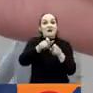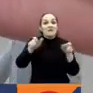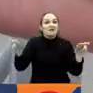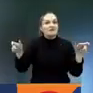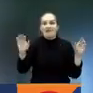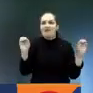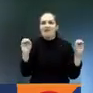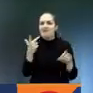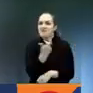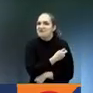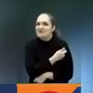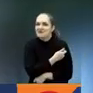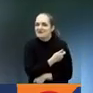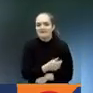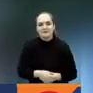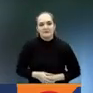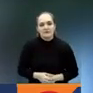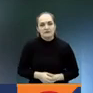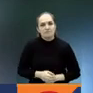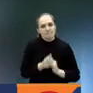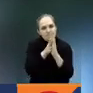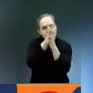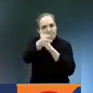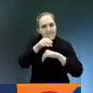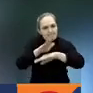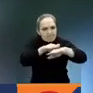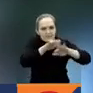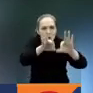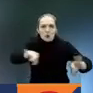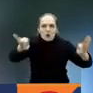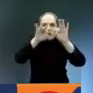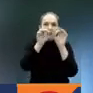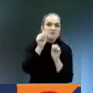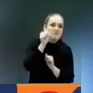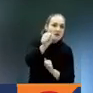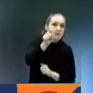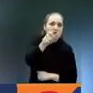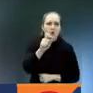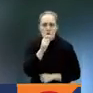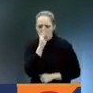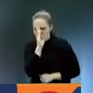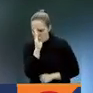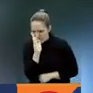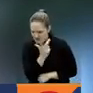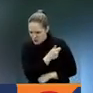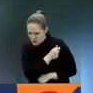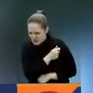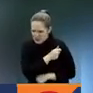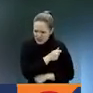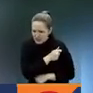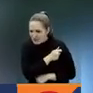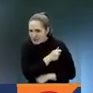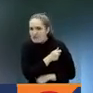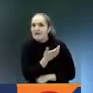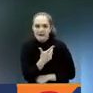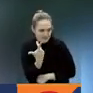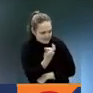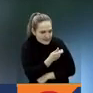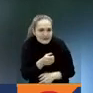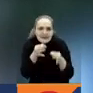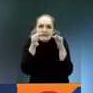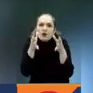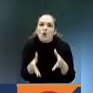plan de vacunación. Aquí un mensaje muy importante para las personas que están dudando en vacunarse es la seguridad de las vacunas,